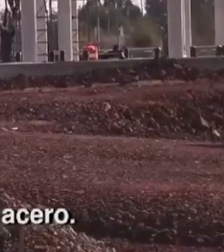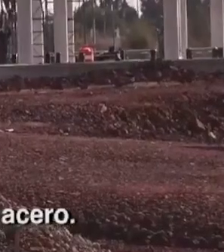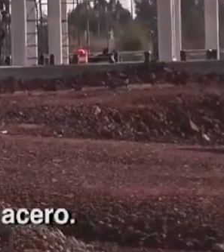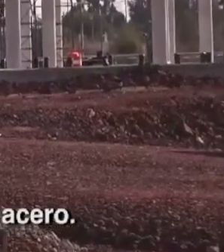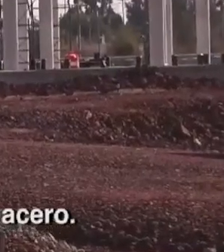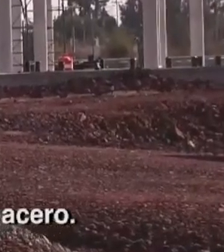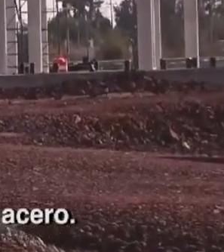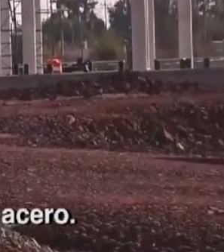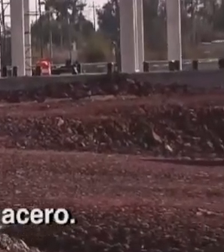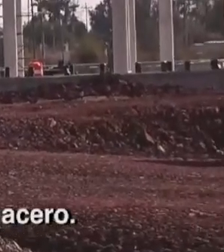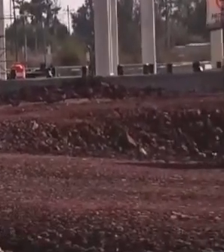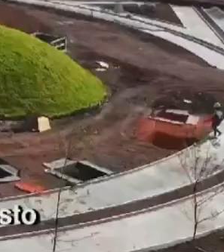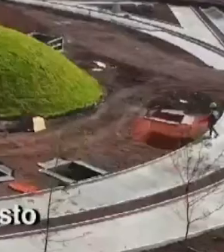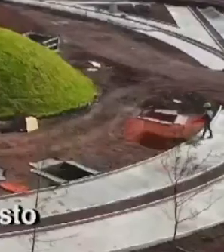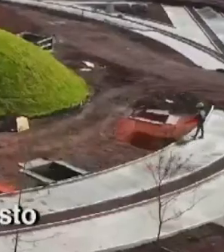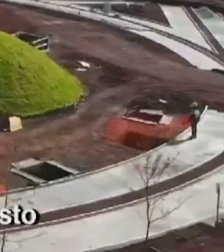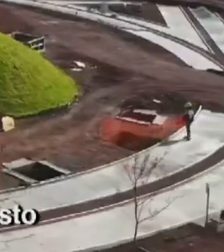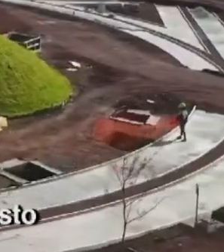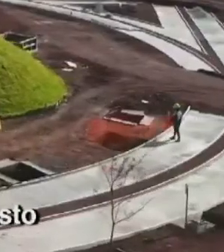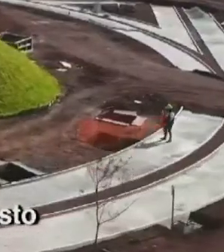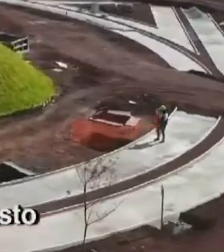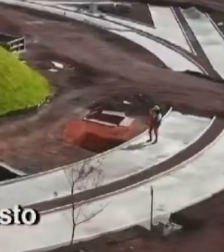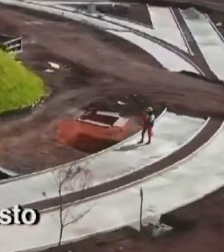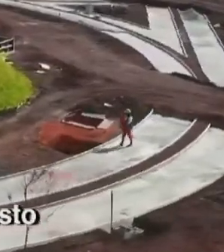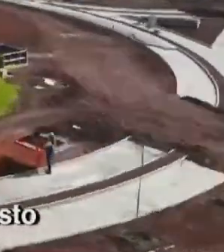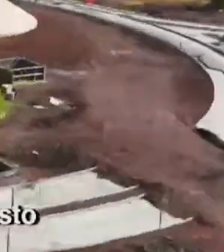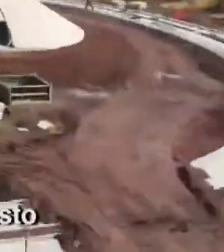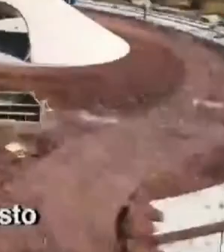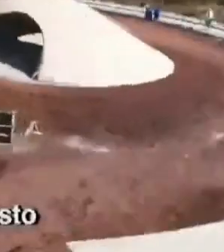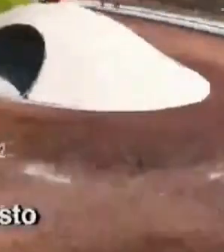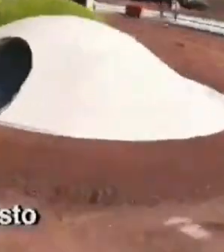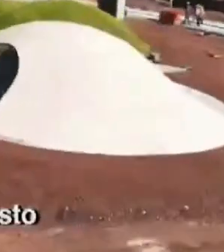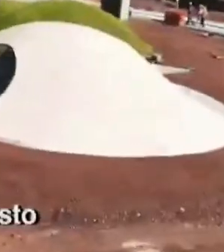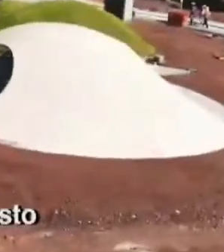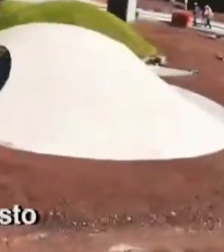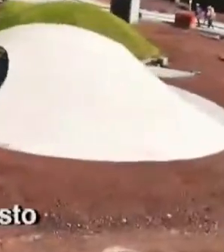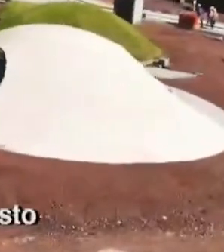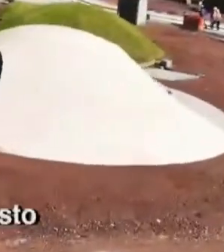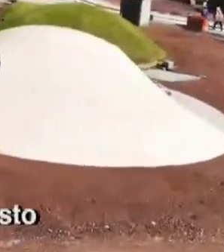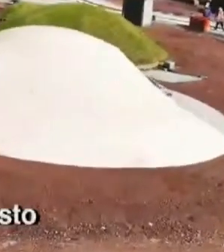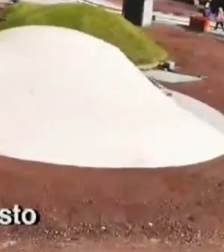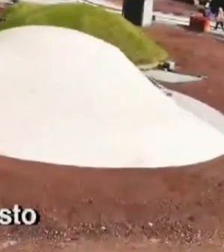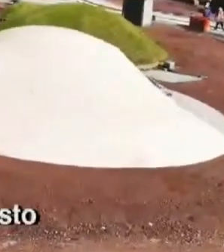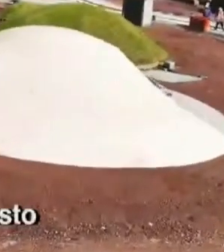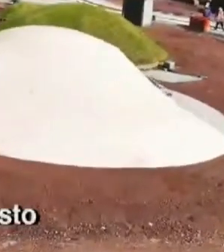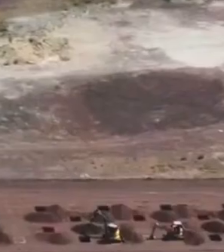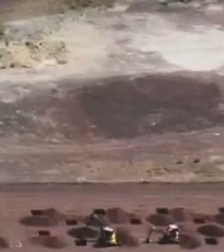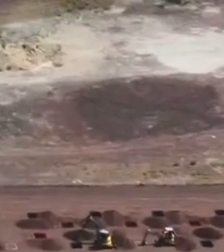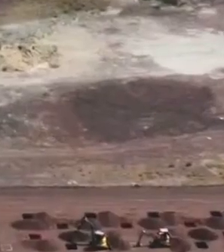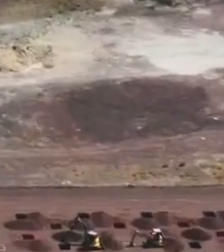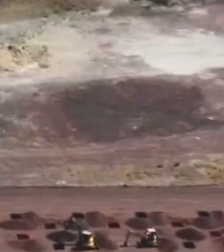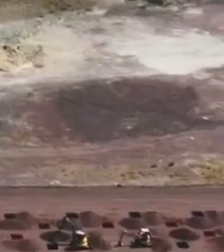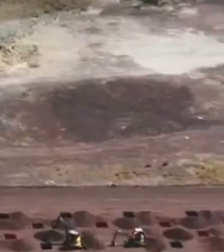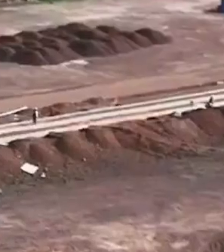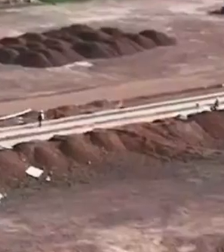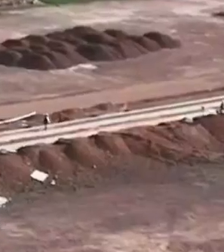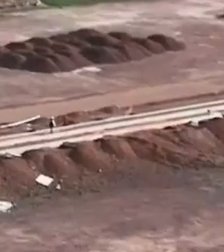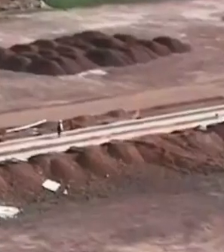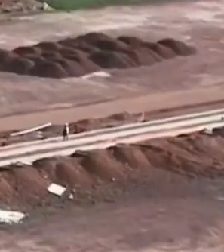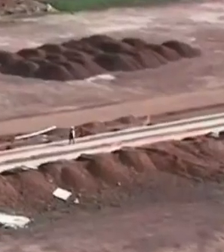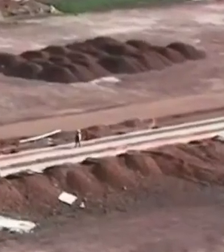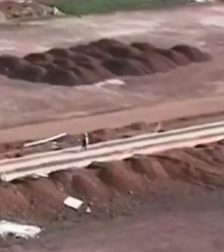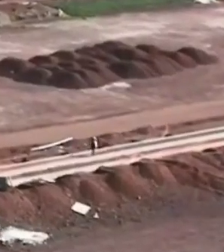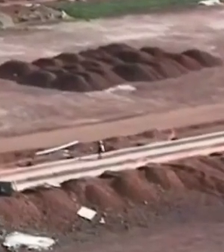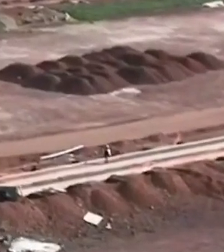75 columnas de acero se inició el recubrimiento de 450 metros cuadrados con pasto y continúa los trabajos de excavación de